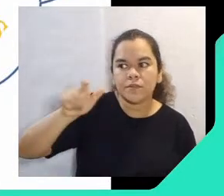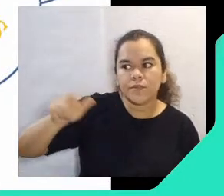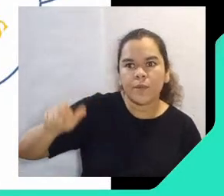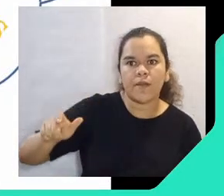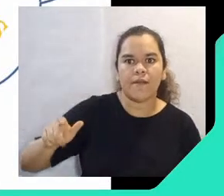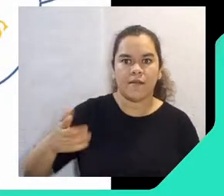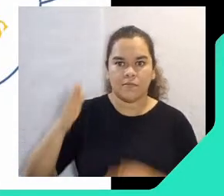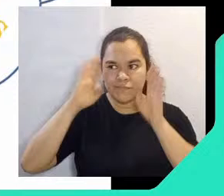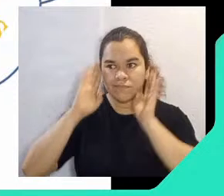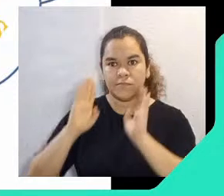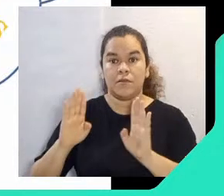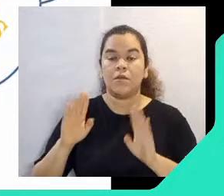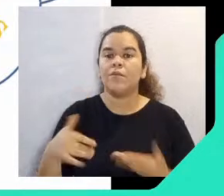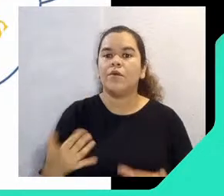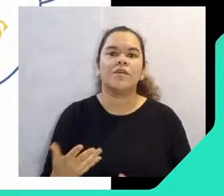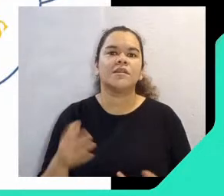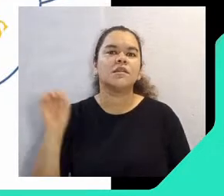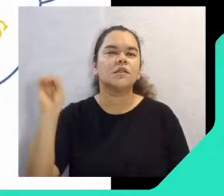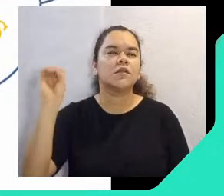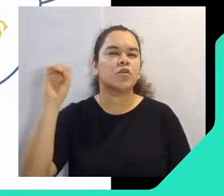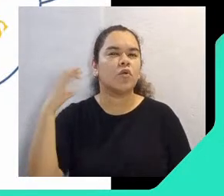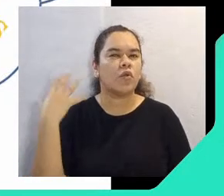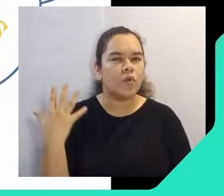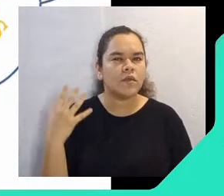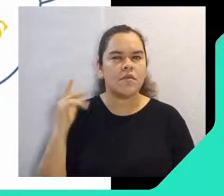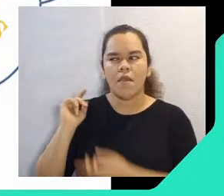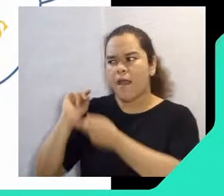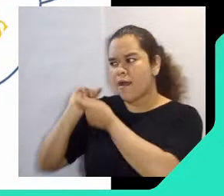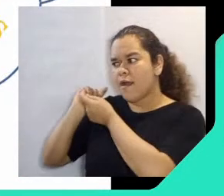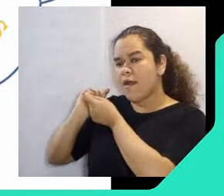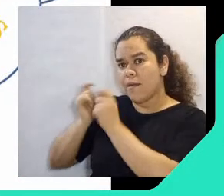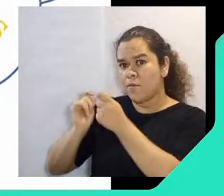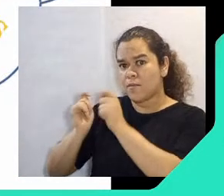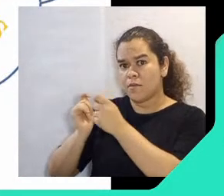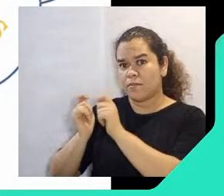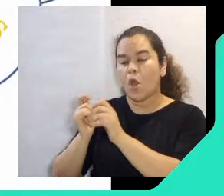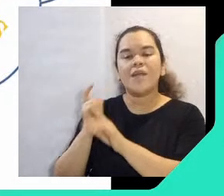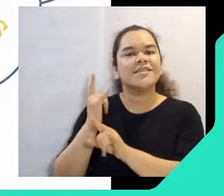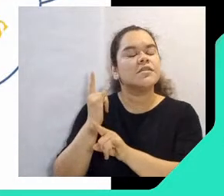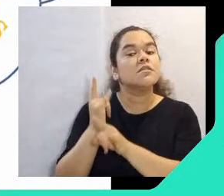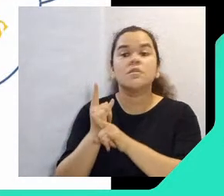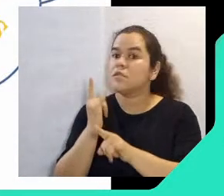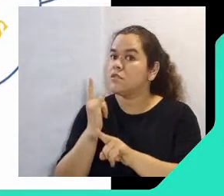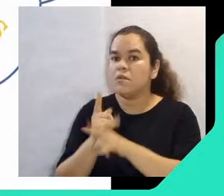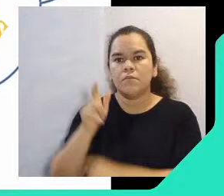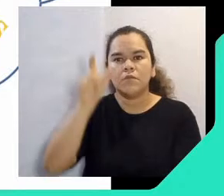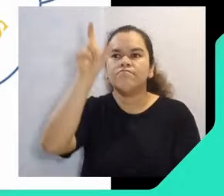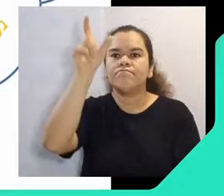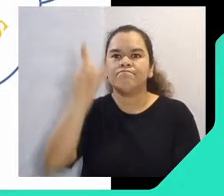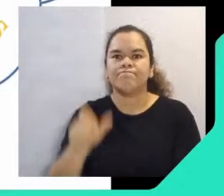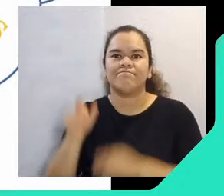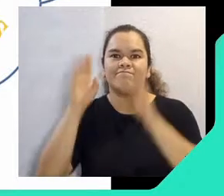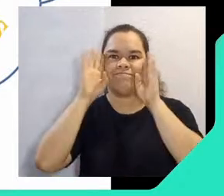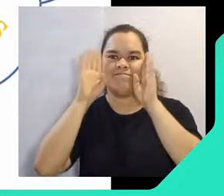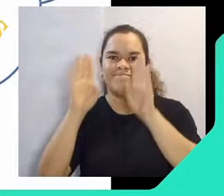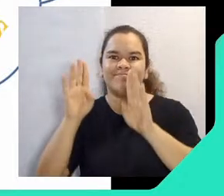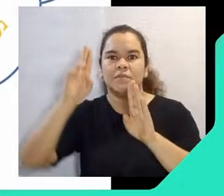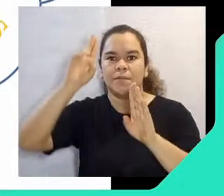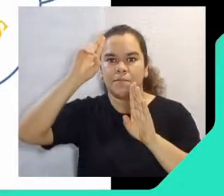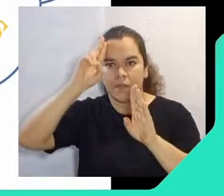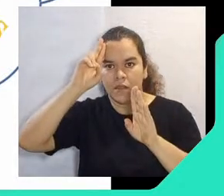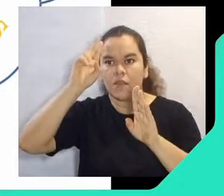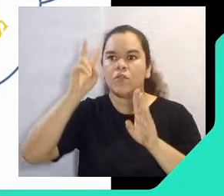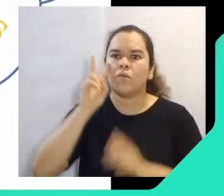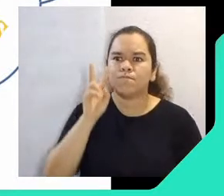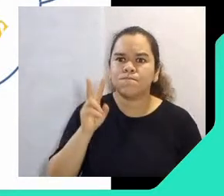que tenga que ver con la tecnología y que implemente un ingeniero tiene que tener su parte humanística, porque esto